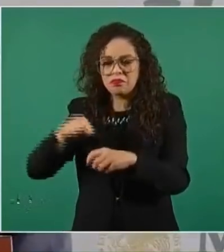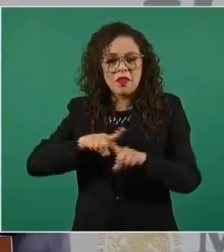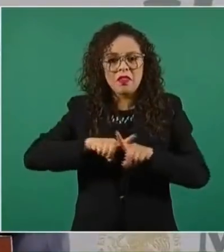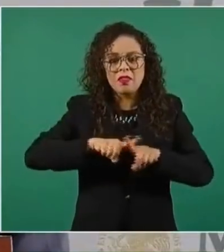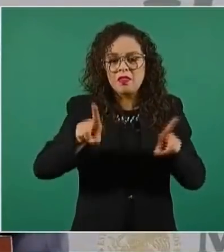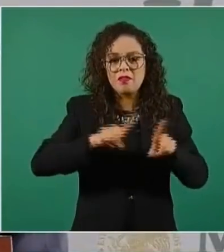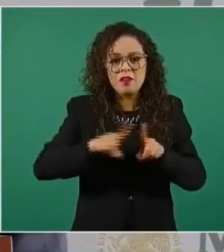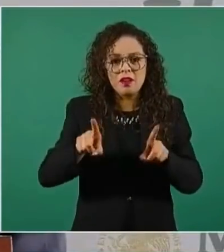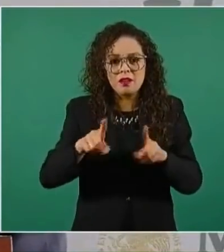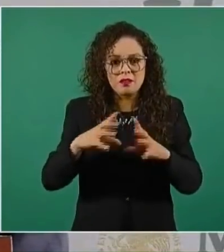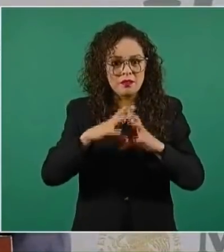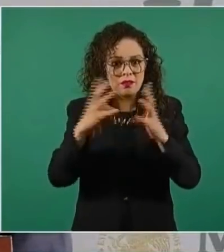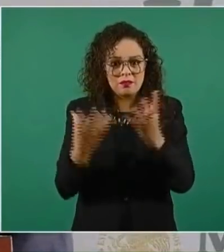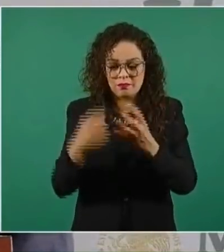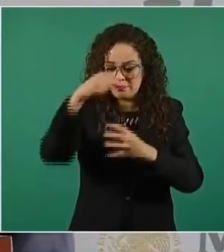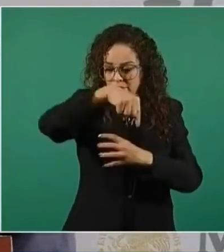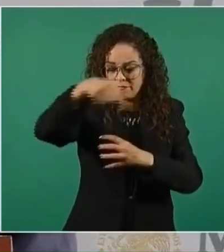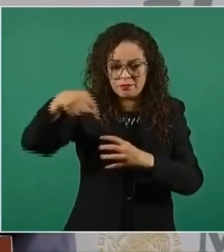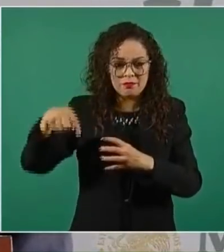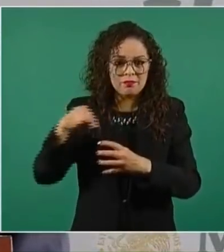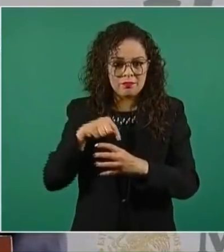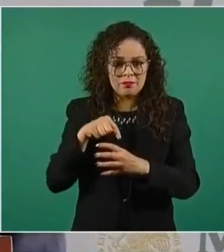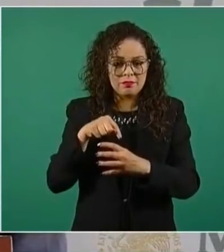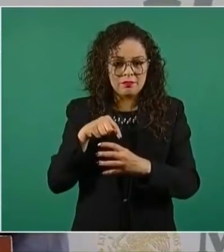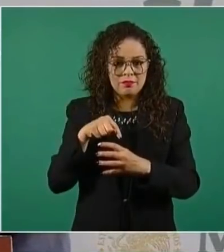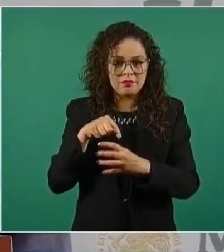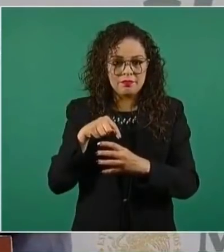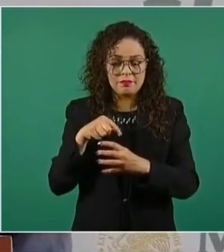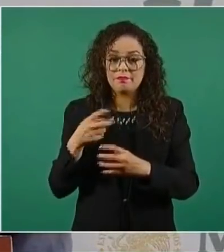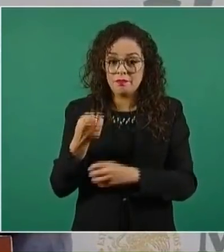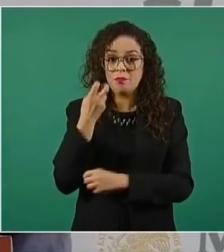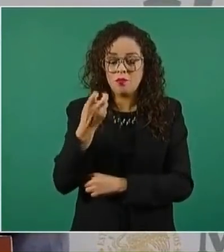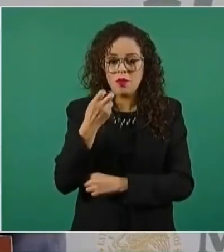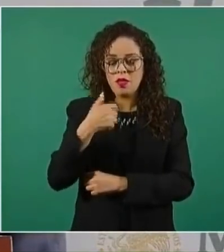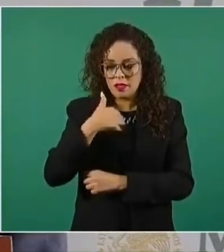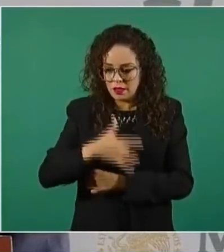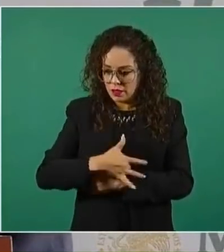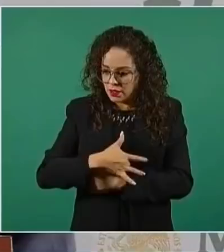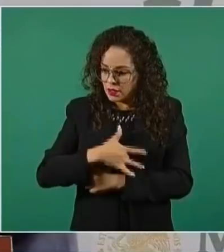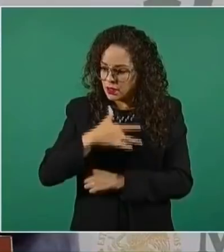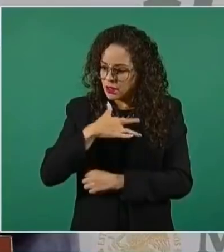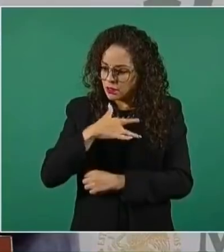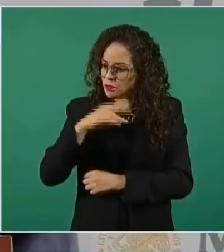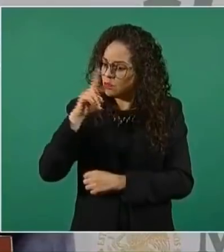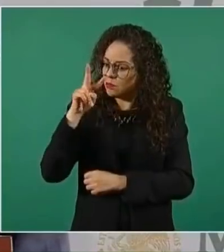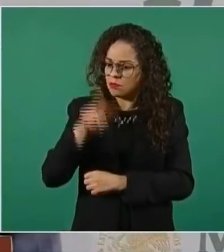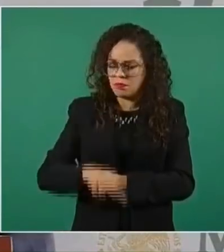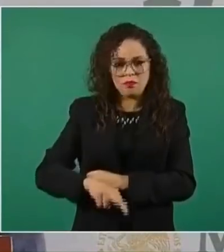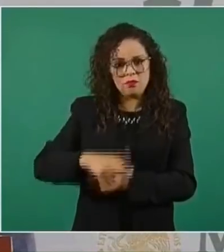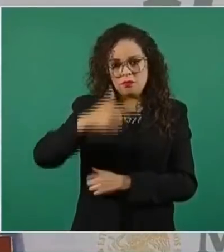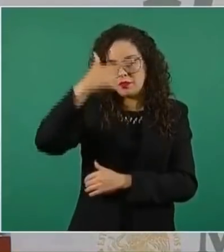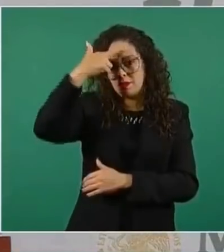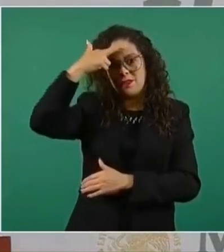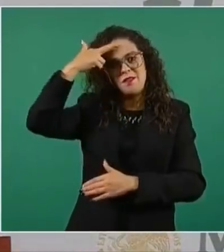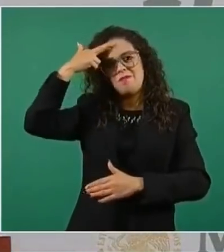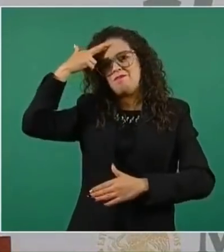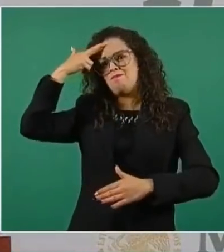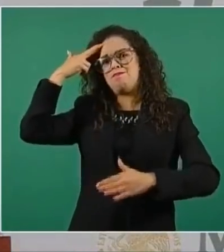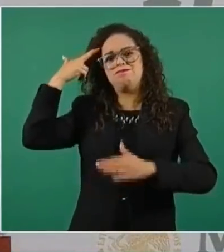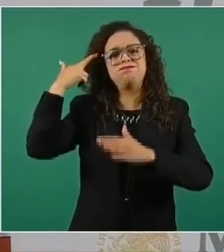Es por eso que considero hasta ofensivo y ocioso en estos tiempos